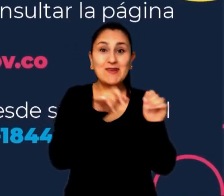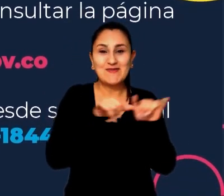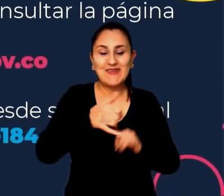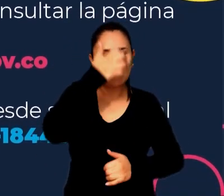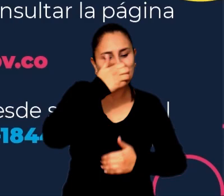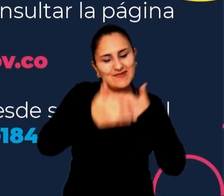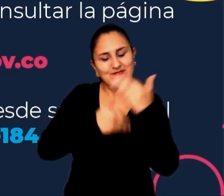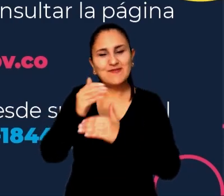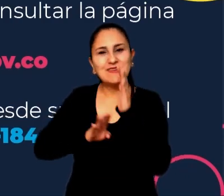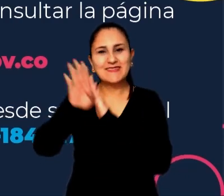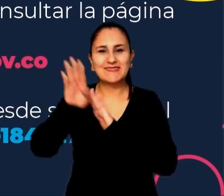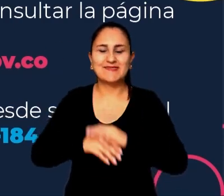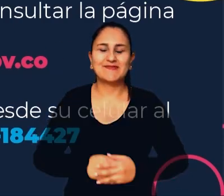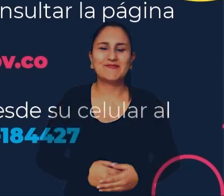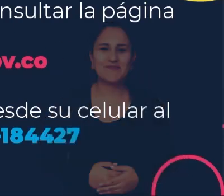es de todos